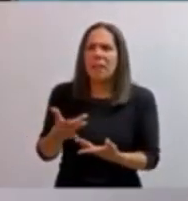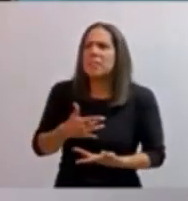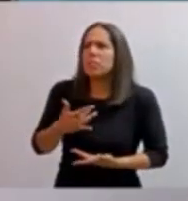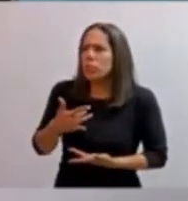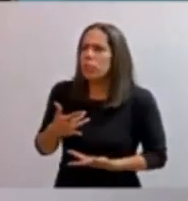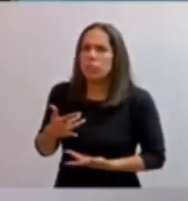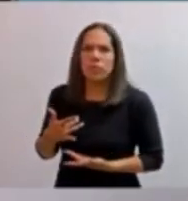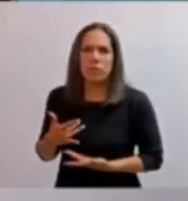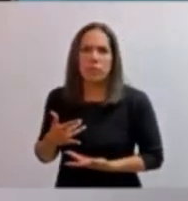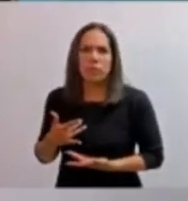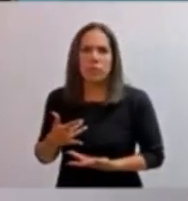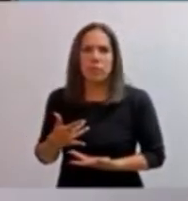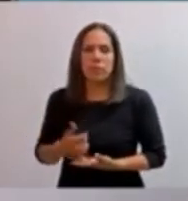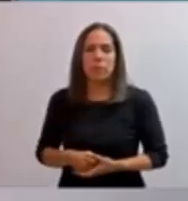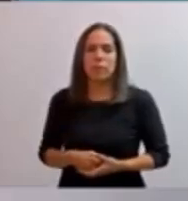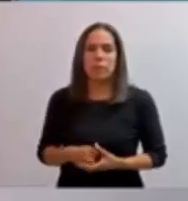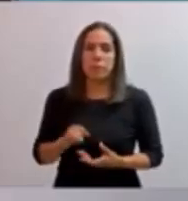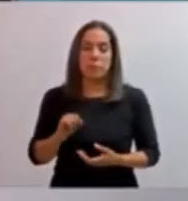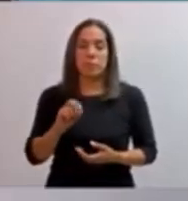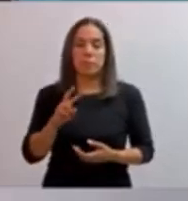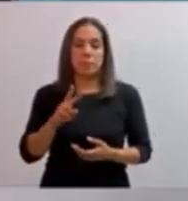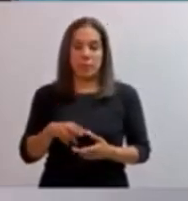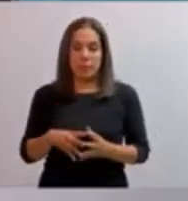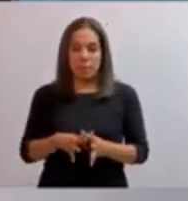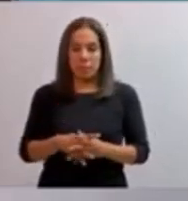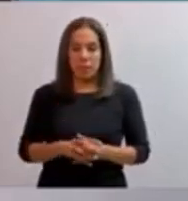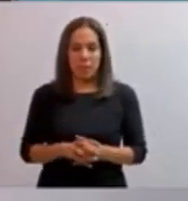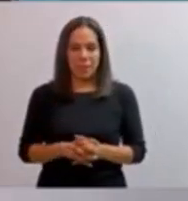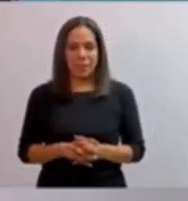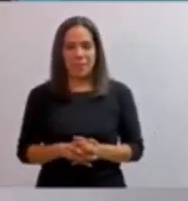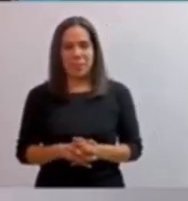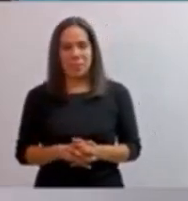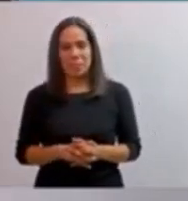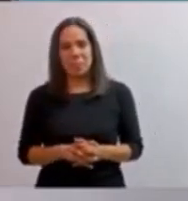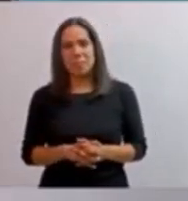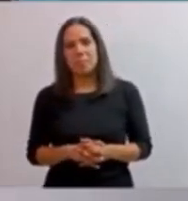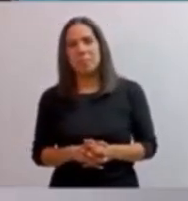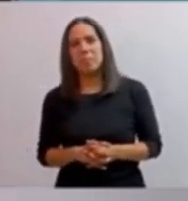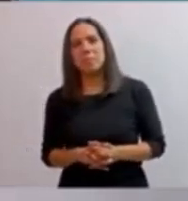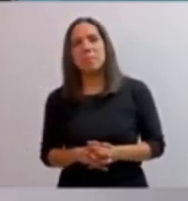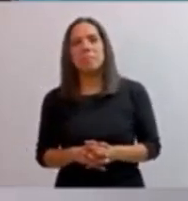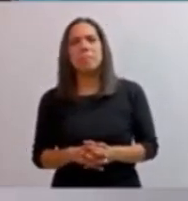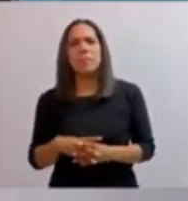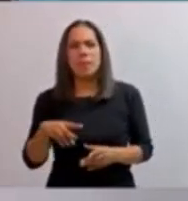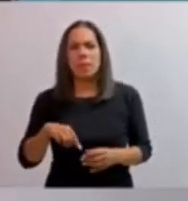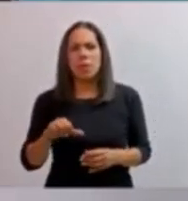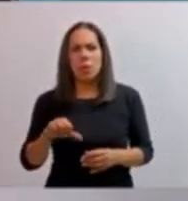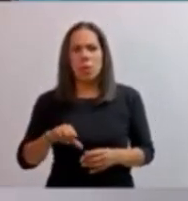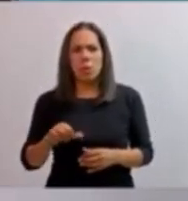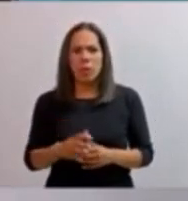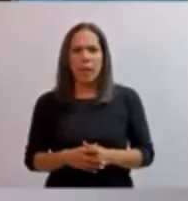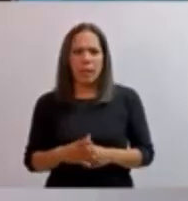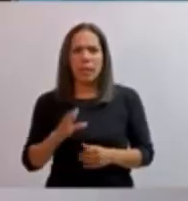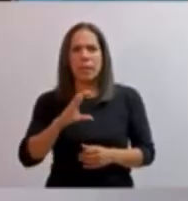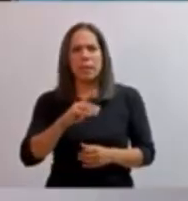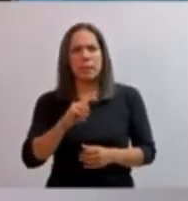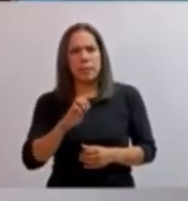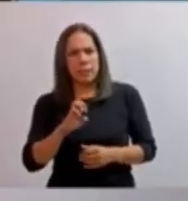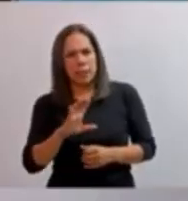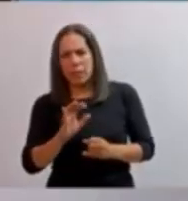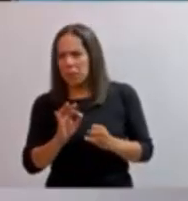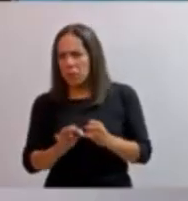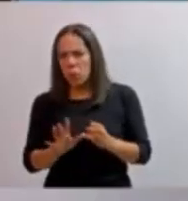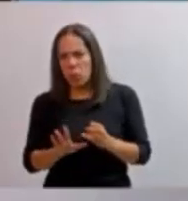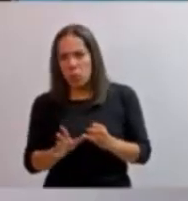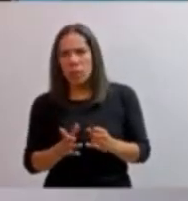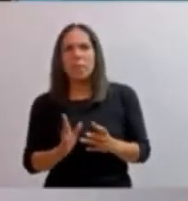recuperar esto. Bien, pues en estas últimas sesiones de consejo técnico, pues